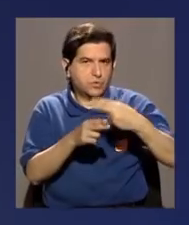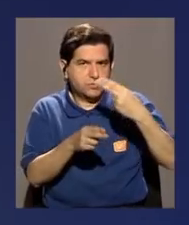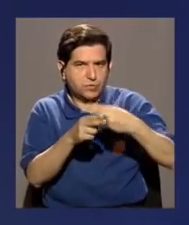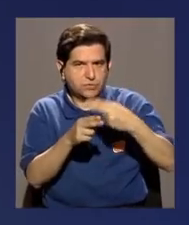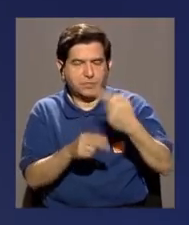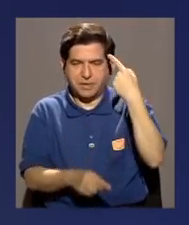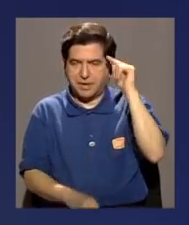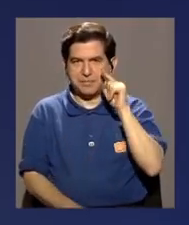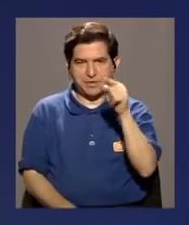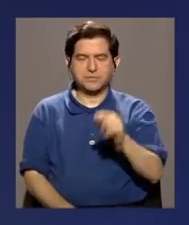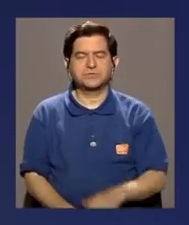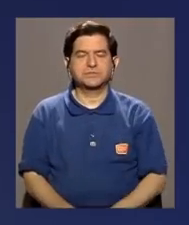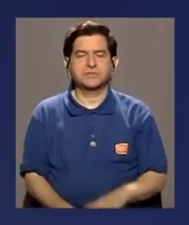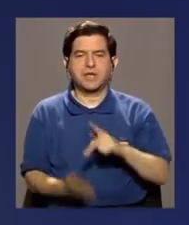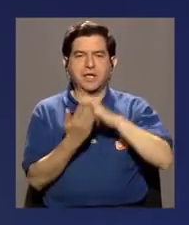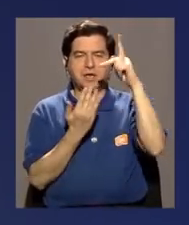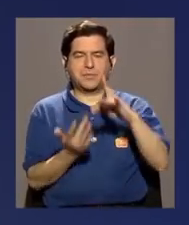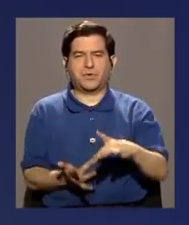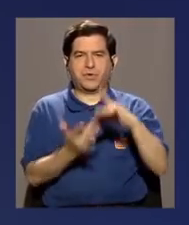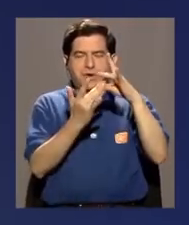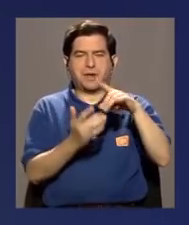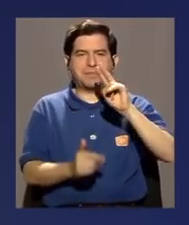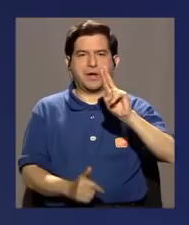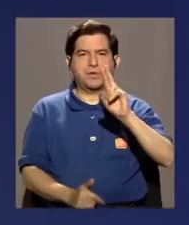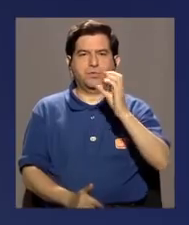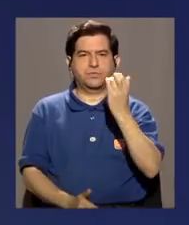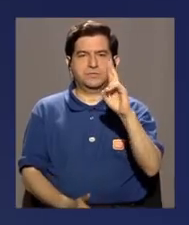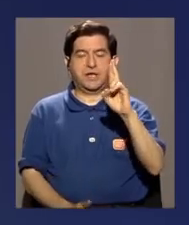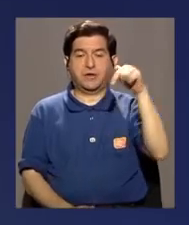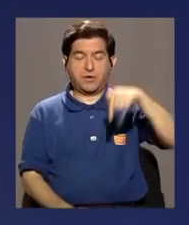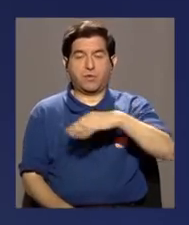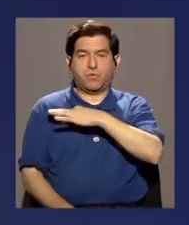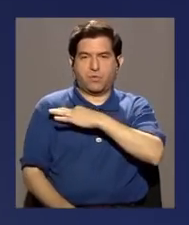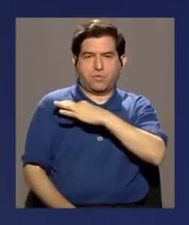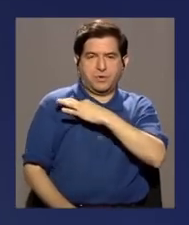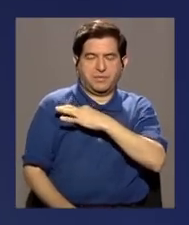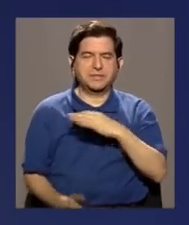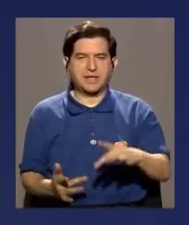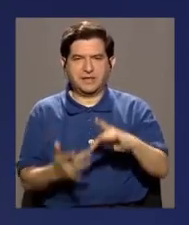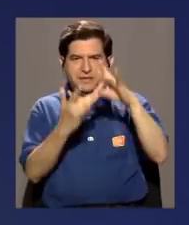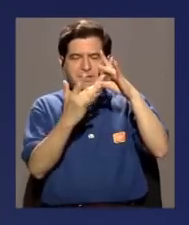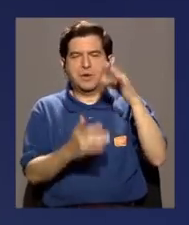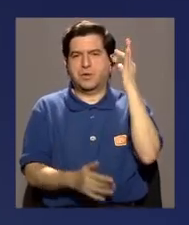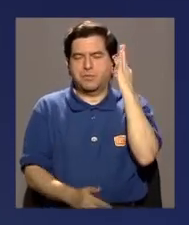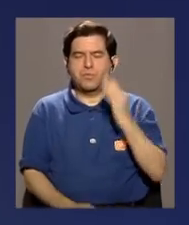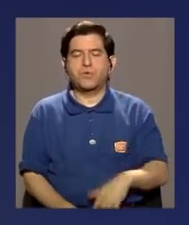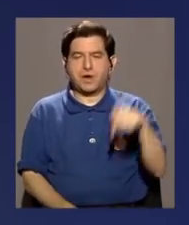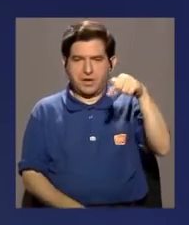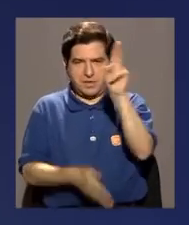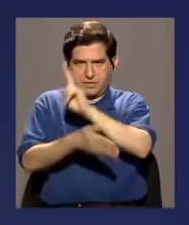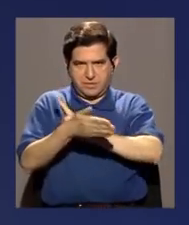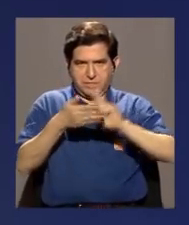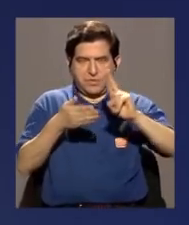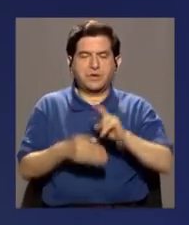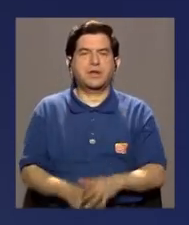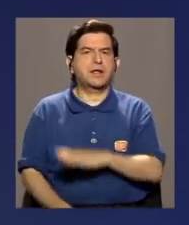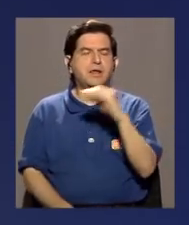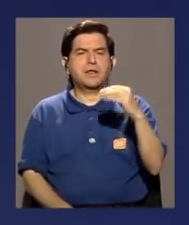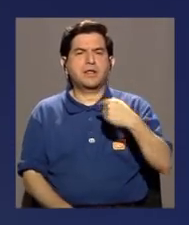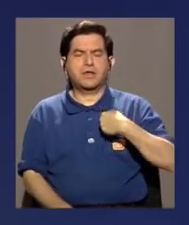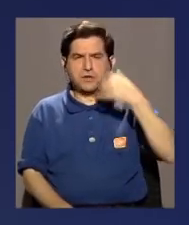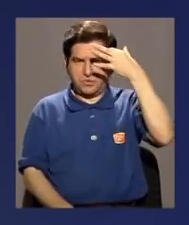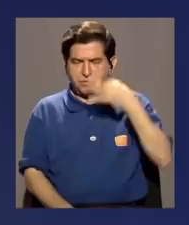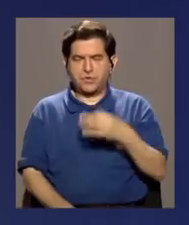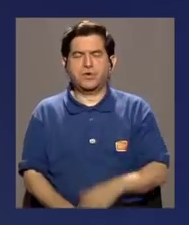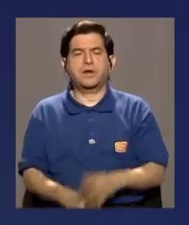para ustedes especiales suceder el día de hoy tenemos una invitada especial una mujer de la academia y sobre todo para